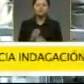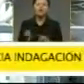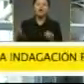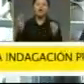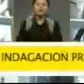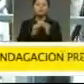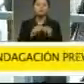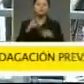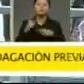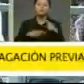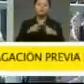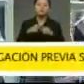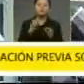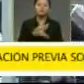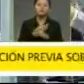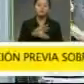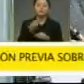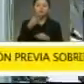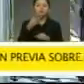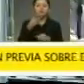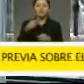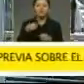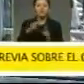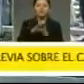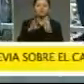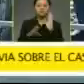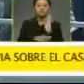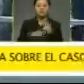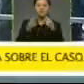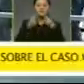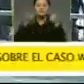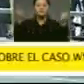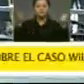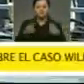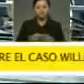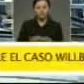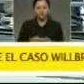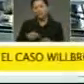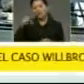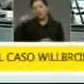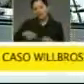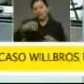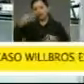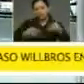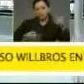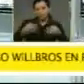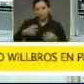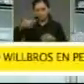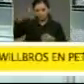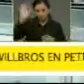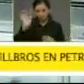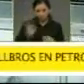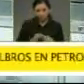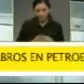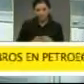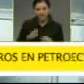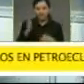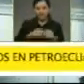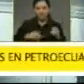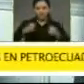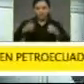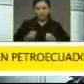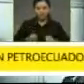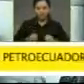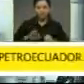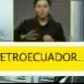funcionarios públicos consideren que constituye difamación. La Corte tomó en cuenta que el poder